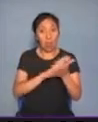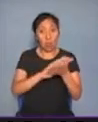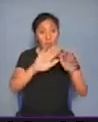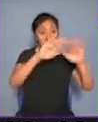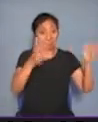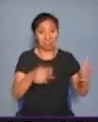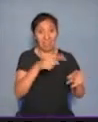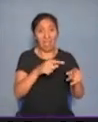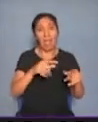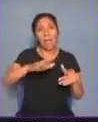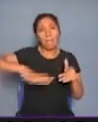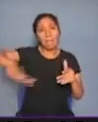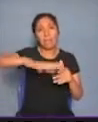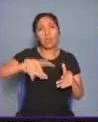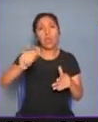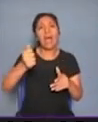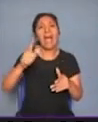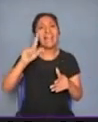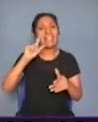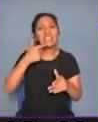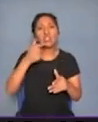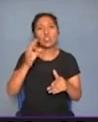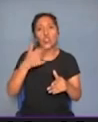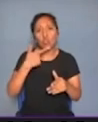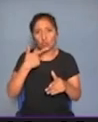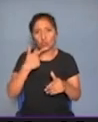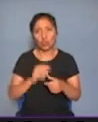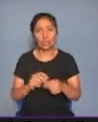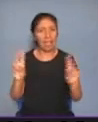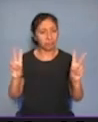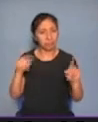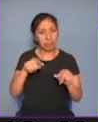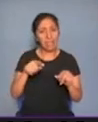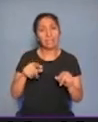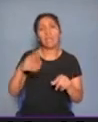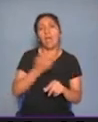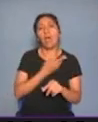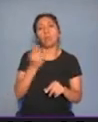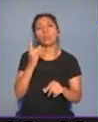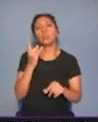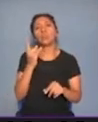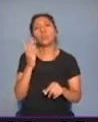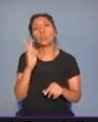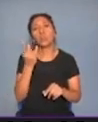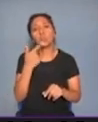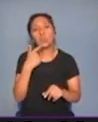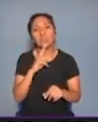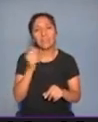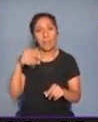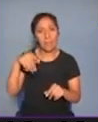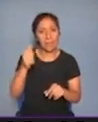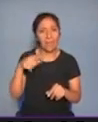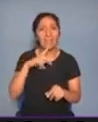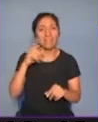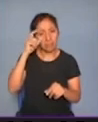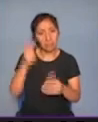el barrio los alizos por una donación de Elsa Bustamante que nos permitió acceder a un predio